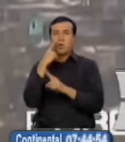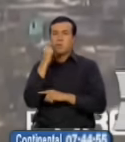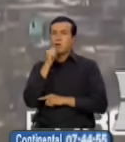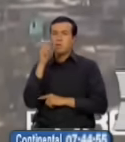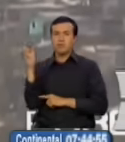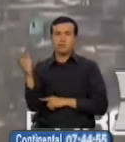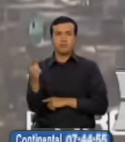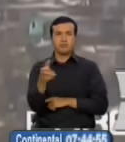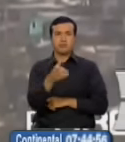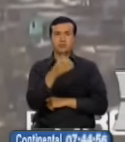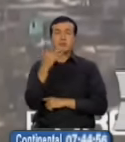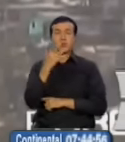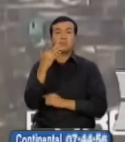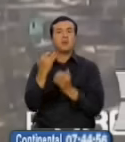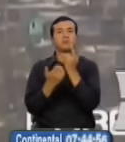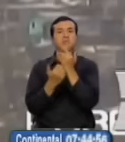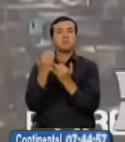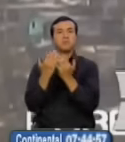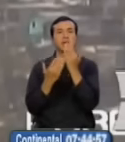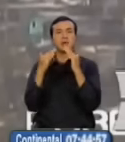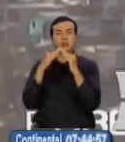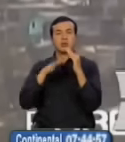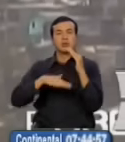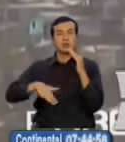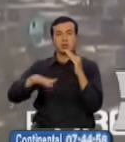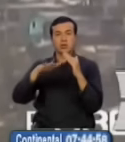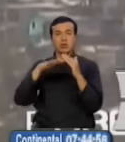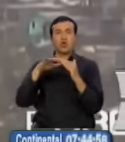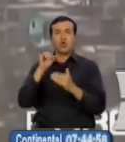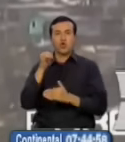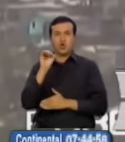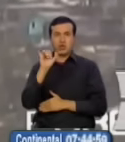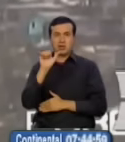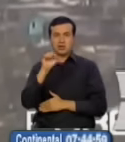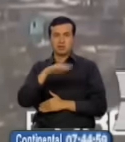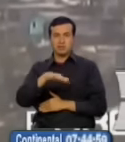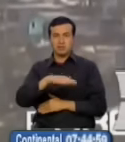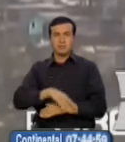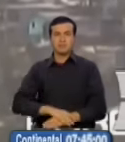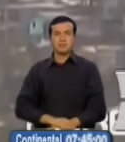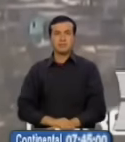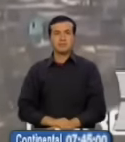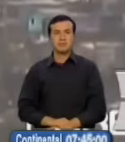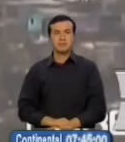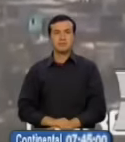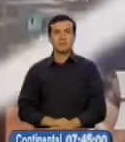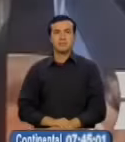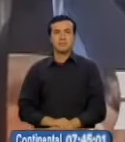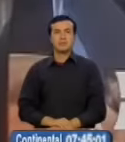de Guayaquil de un incendio en una vivienda en Mirador de las Joyas.